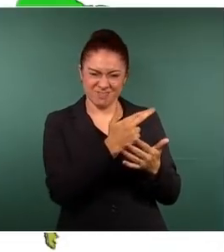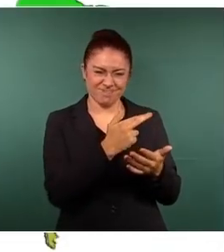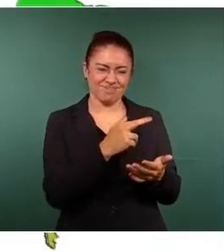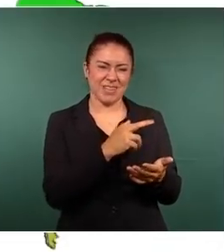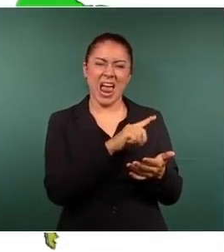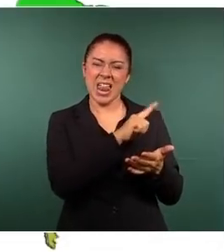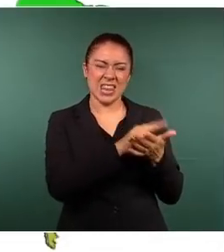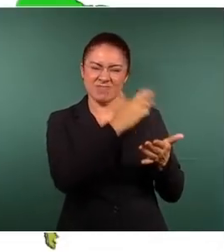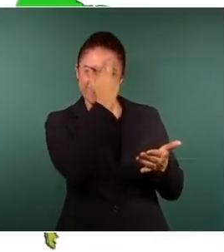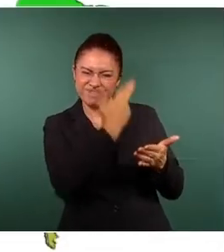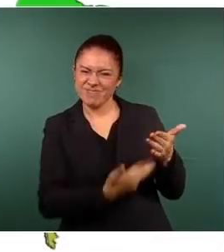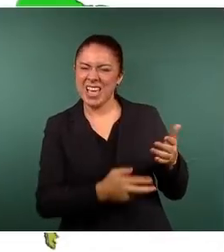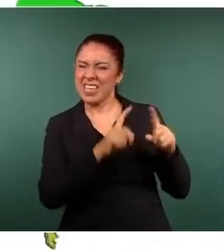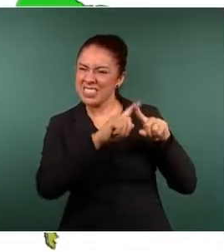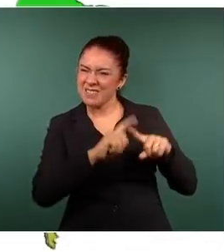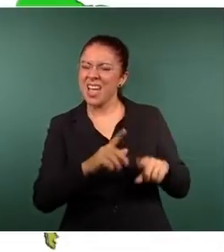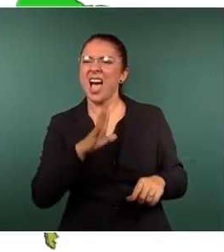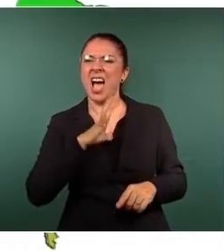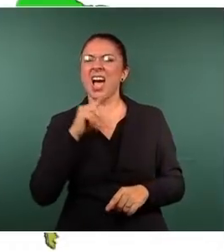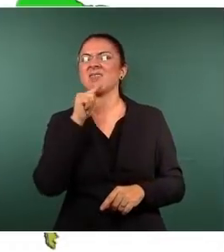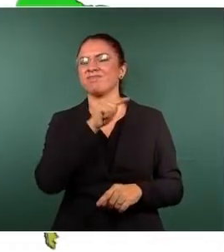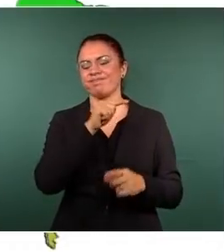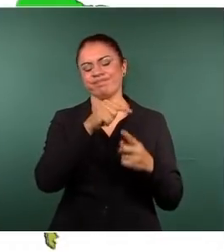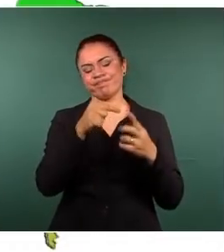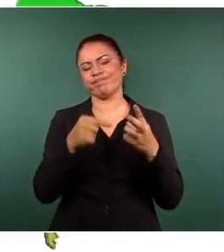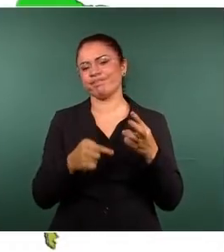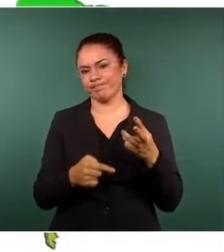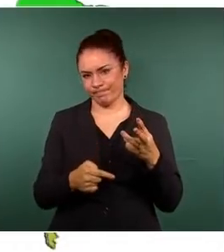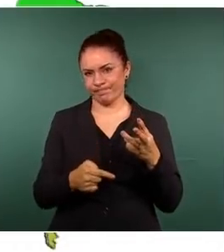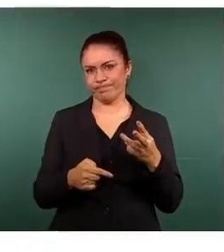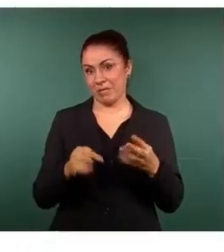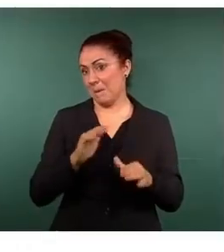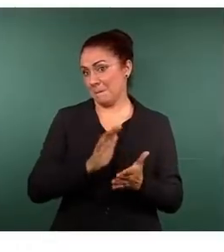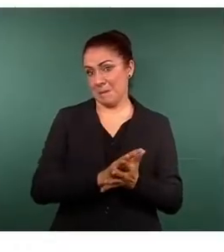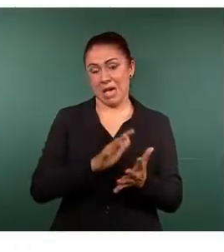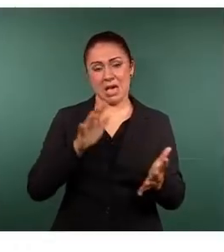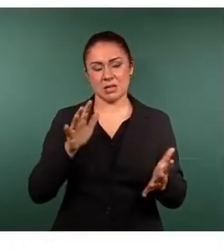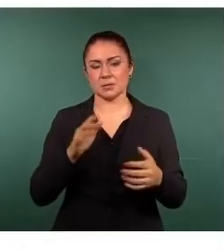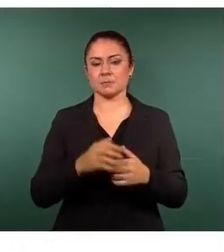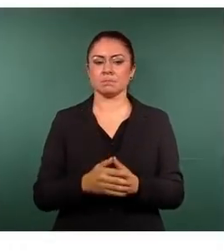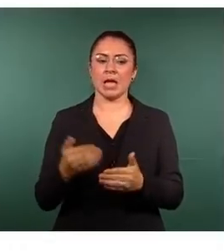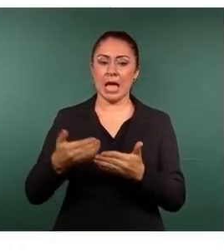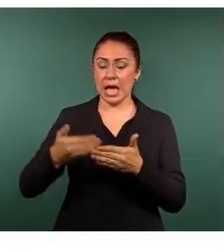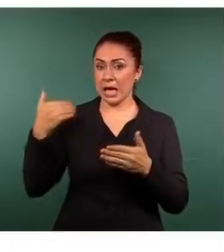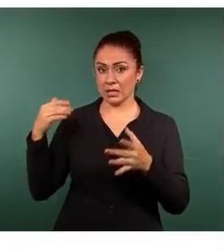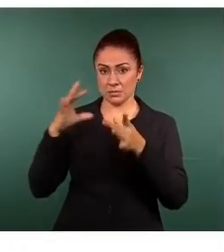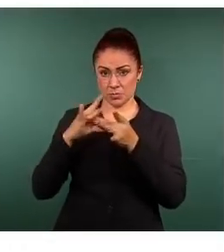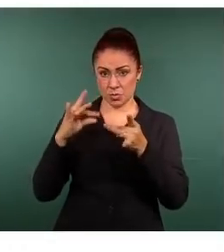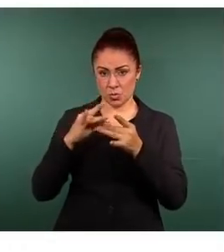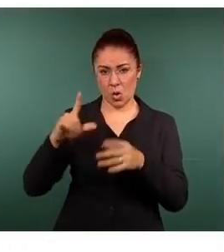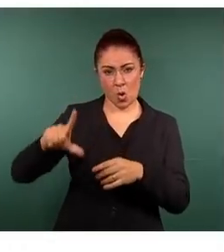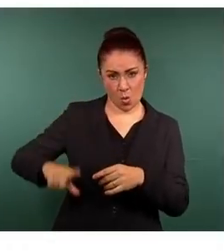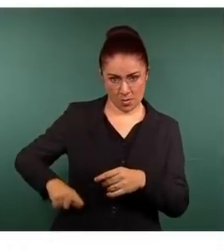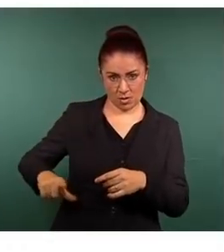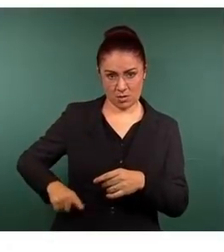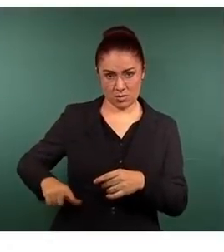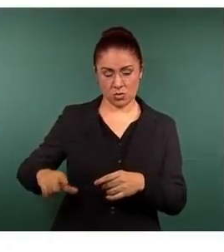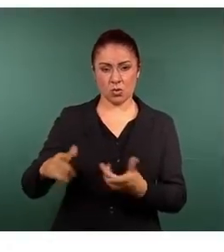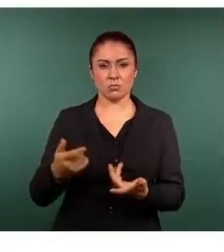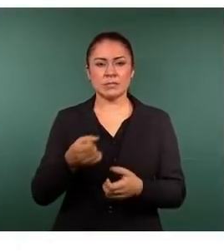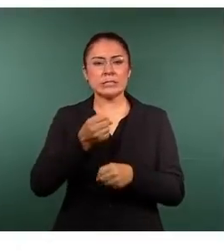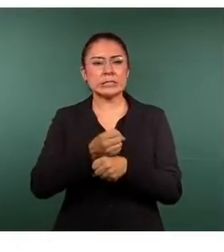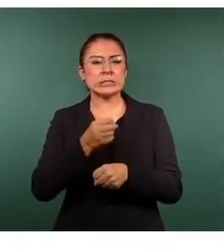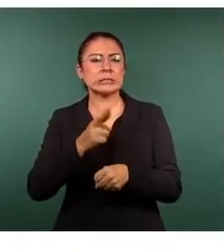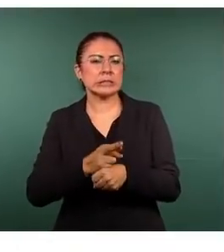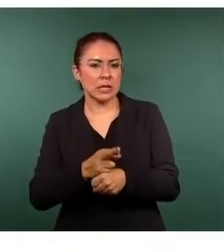la que sigue por favor como ya lo citó el señor gobernador y en base a la fuente que es el secretario ejecutivo